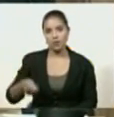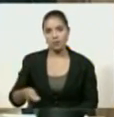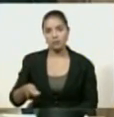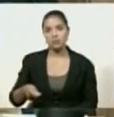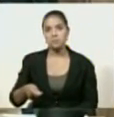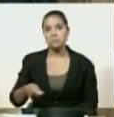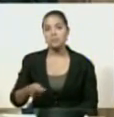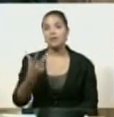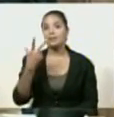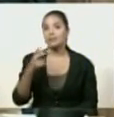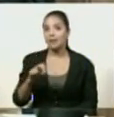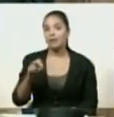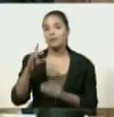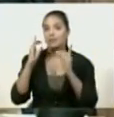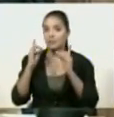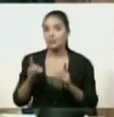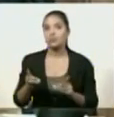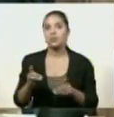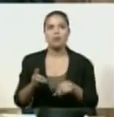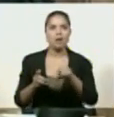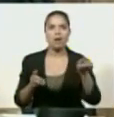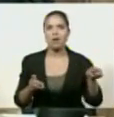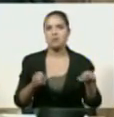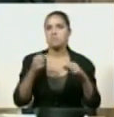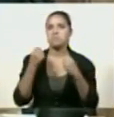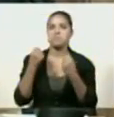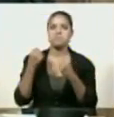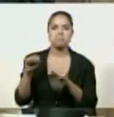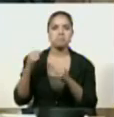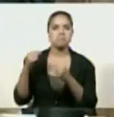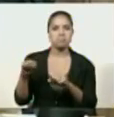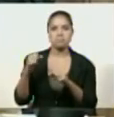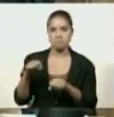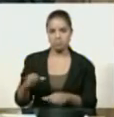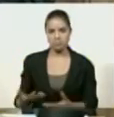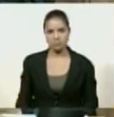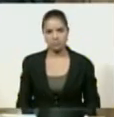Son más de 30 decisiones en las cuales ha incurrido en desacato.